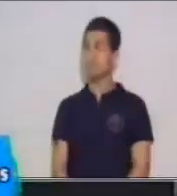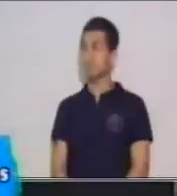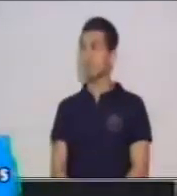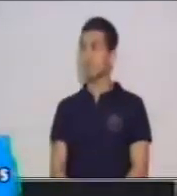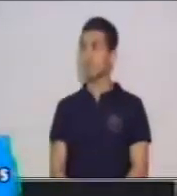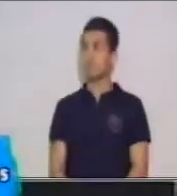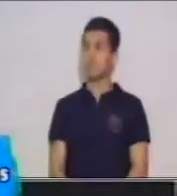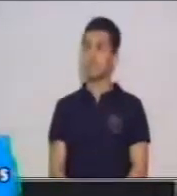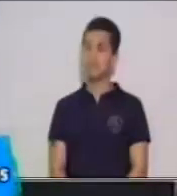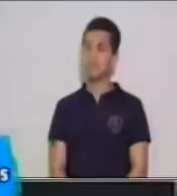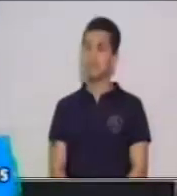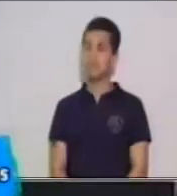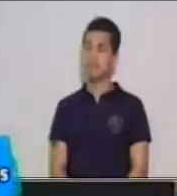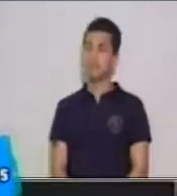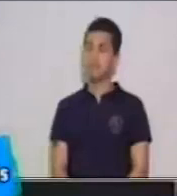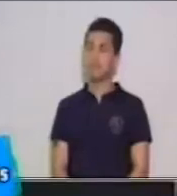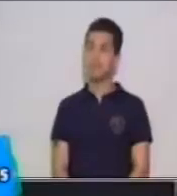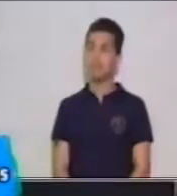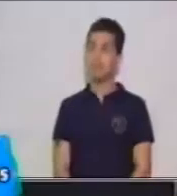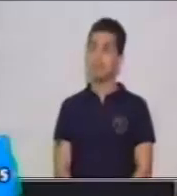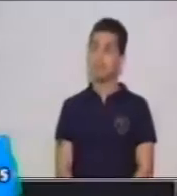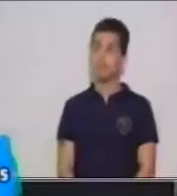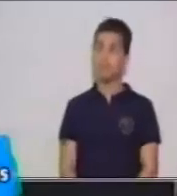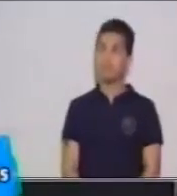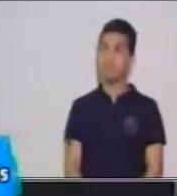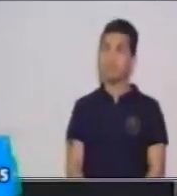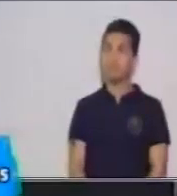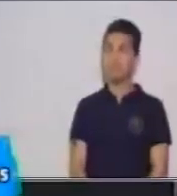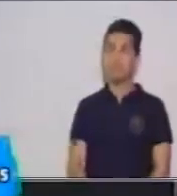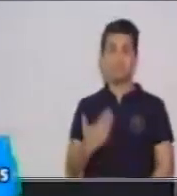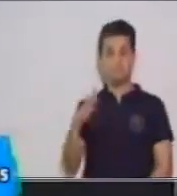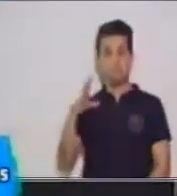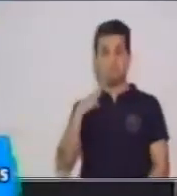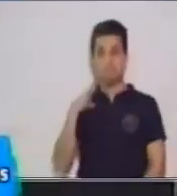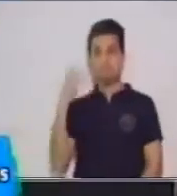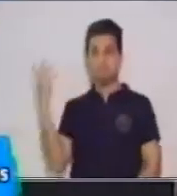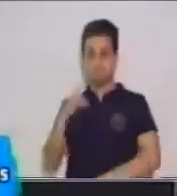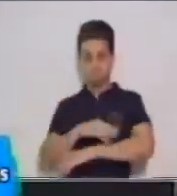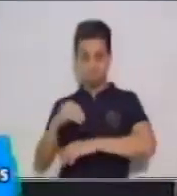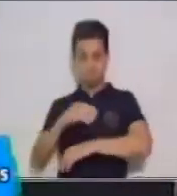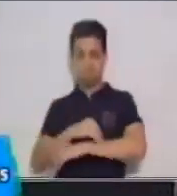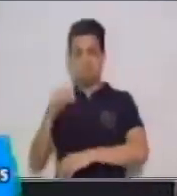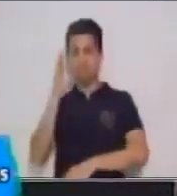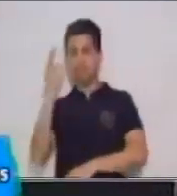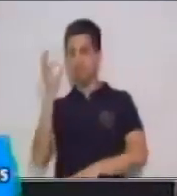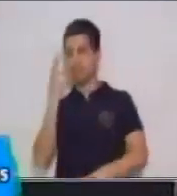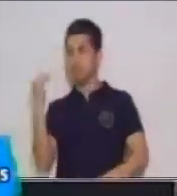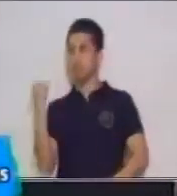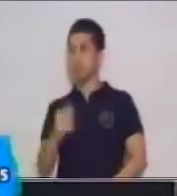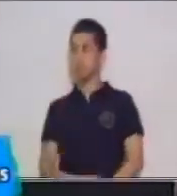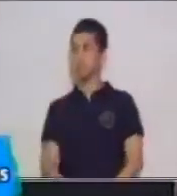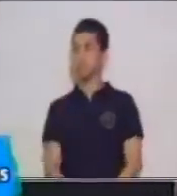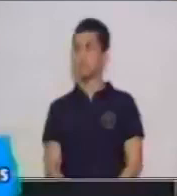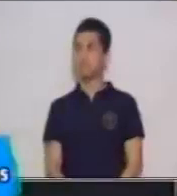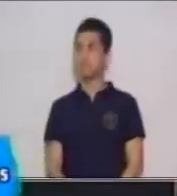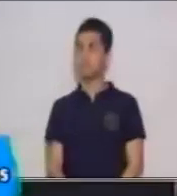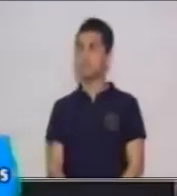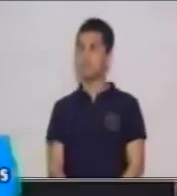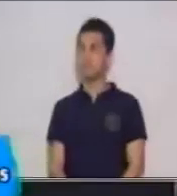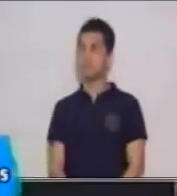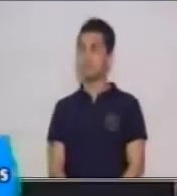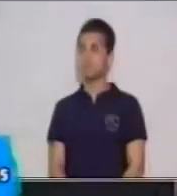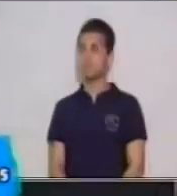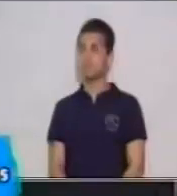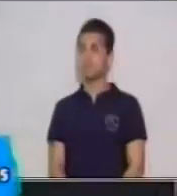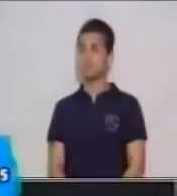los ojos y ya tenemos ¿qué? Un gato. Al primer gato lo colocamos en